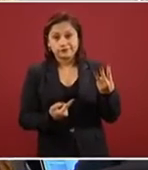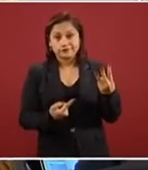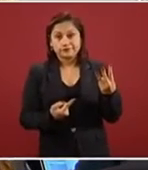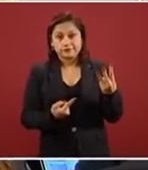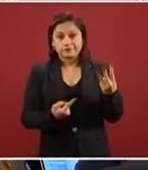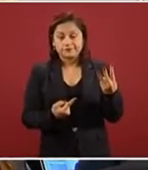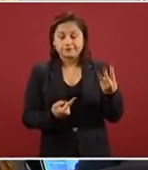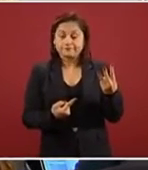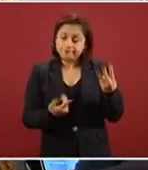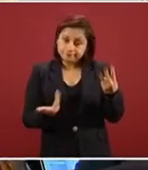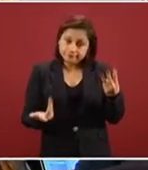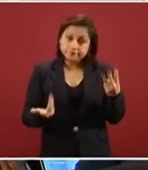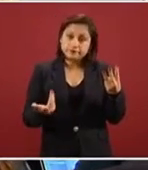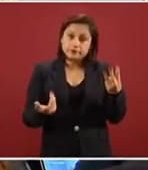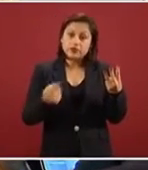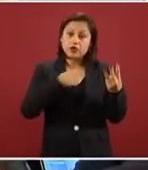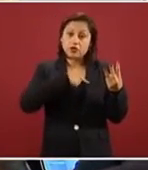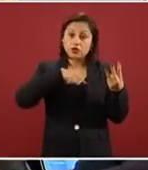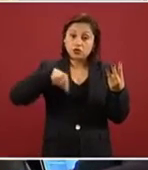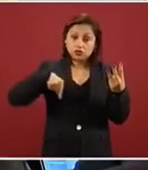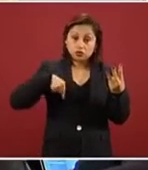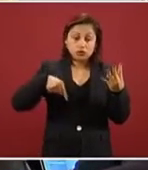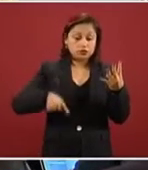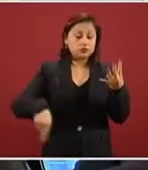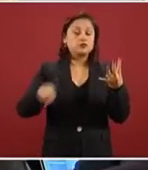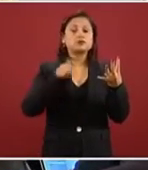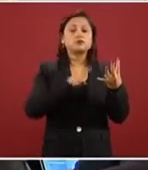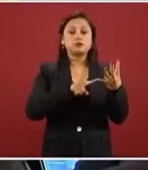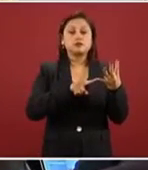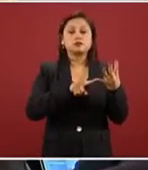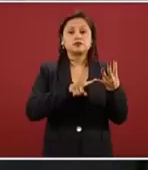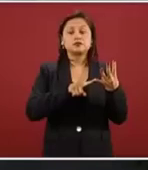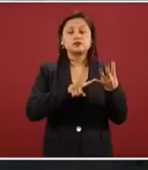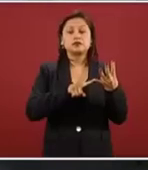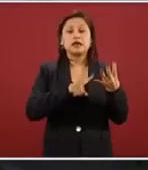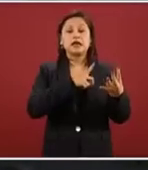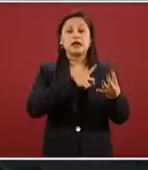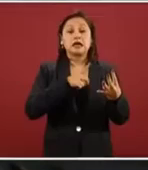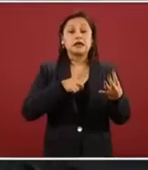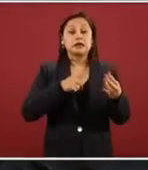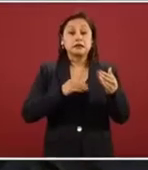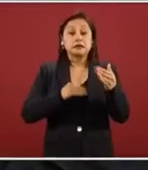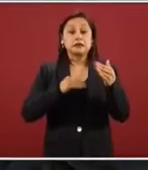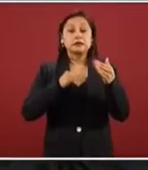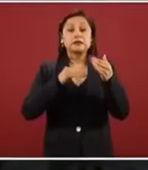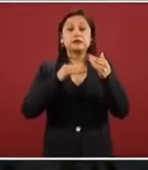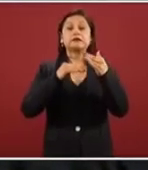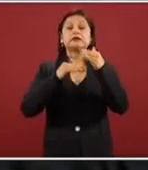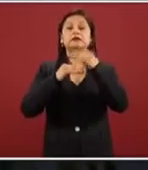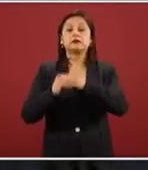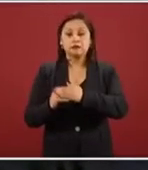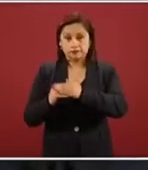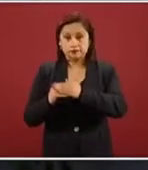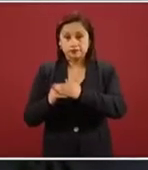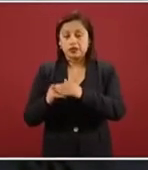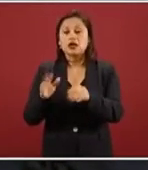nosotros queremos pues mantener la deuda, por eso es la